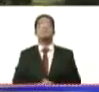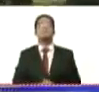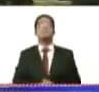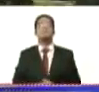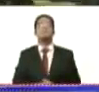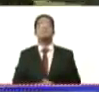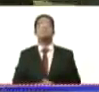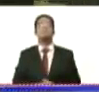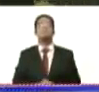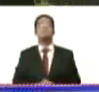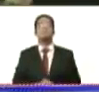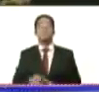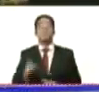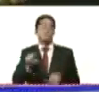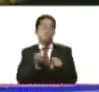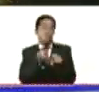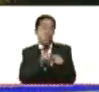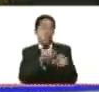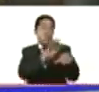Que le dijo al mundo